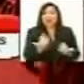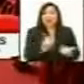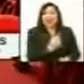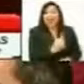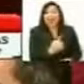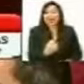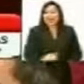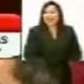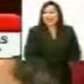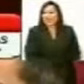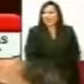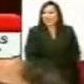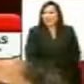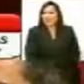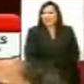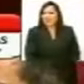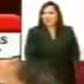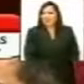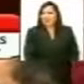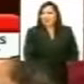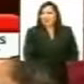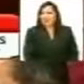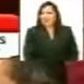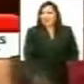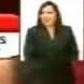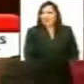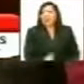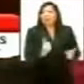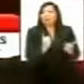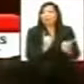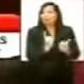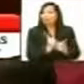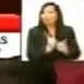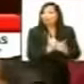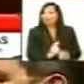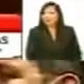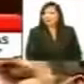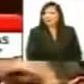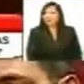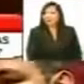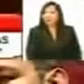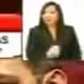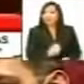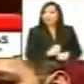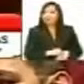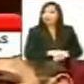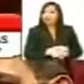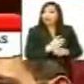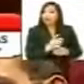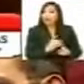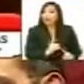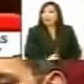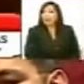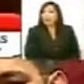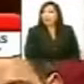los países que hoy estamos en este encuentro de Estados Abiertos para la Gobernabilidad Democrática frente